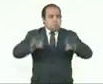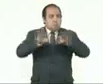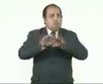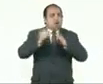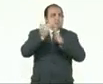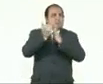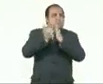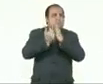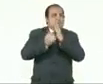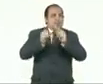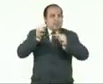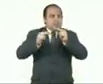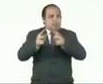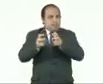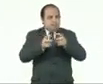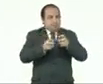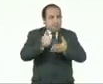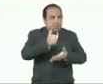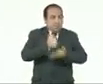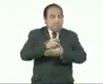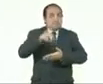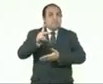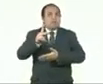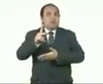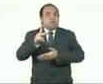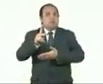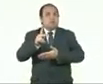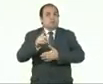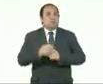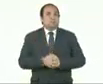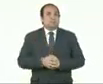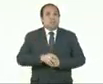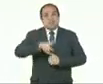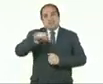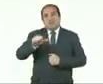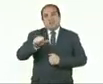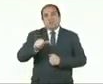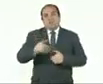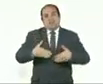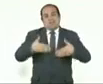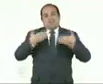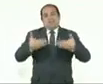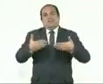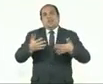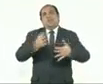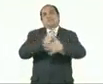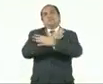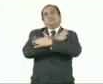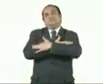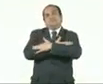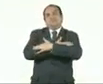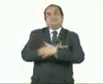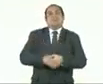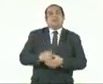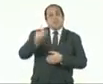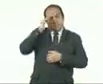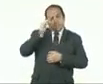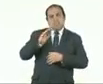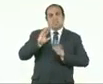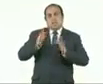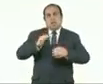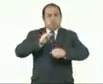índices delictivos en la ciudad. Pero mal haríamos en, después de eso, cruzarnos de brazos y decir, pues ahí terminamos.